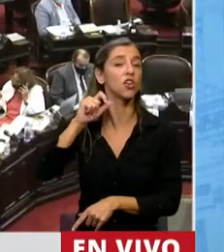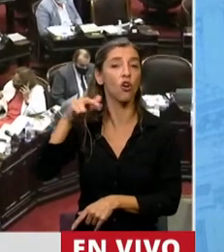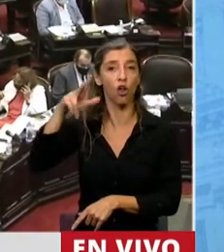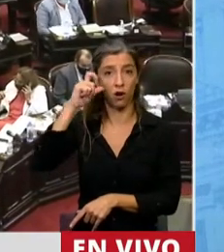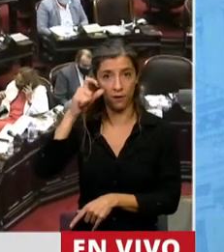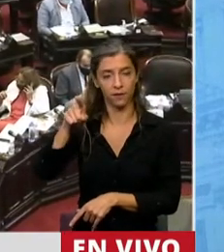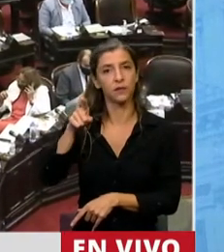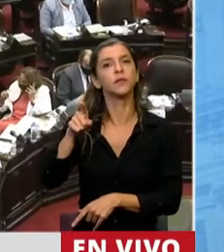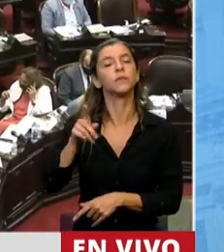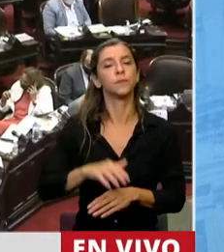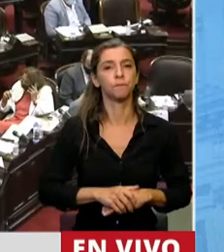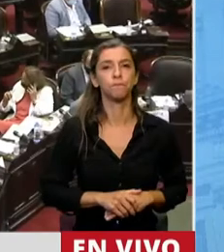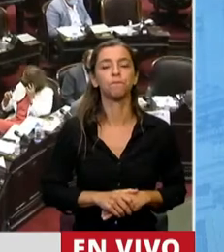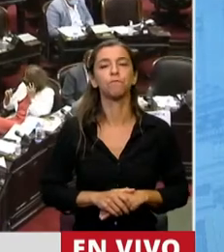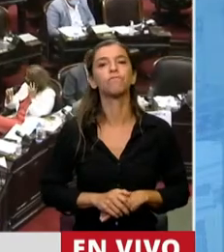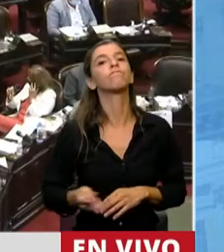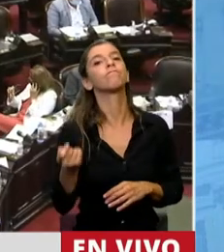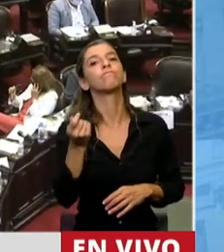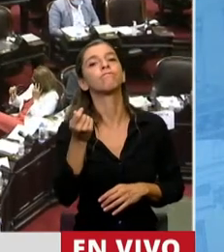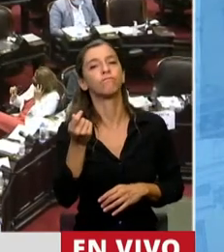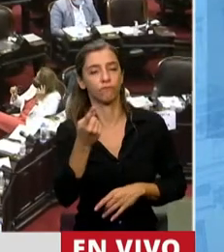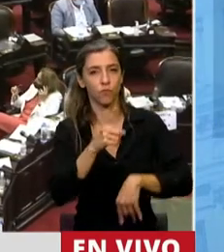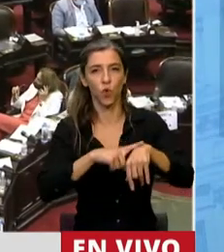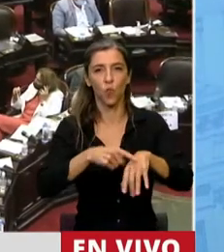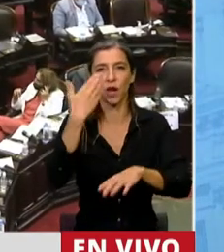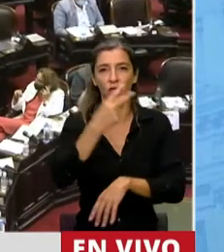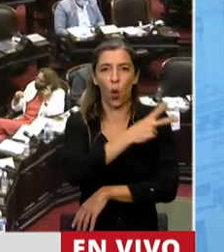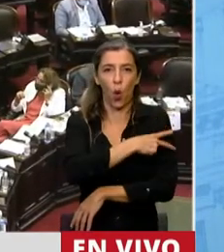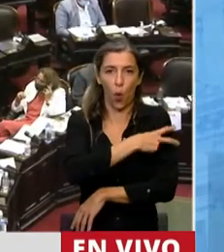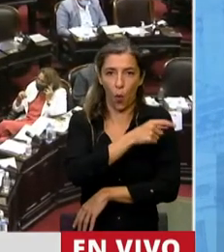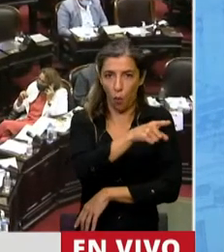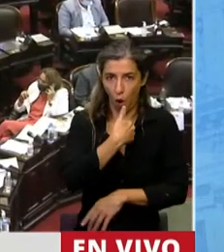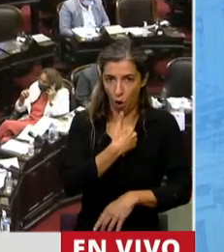por reiterados aprietes a un vocal de la Corte, que fue fiscal de Estado de Mansur,